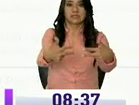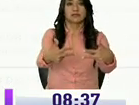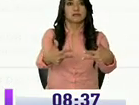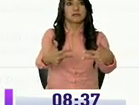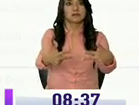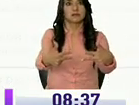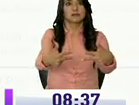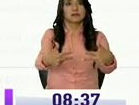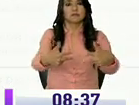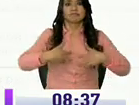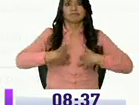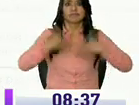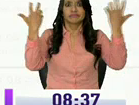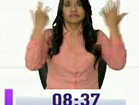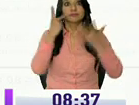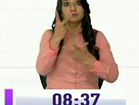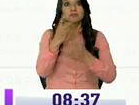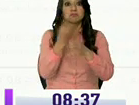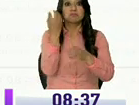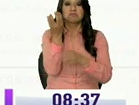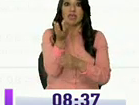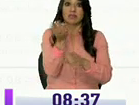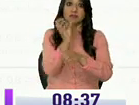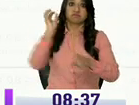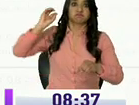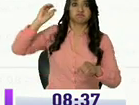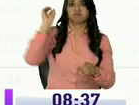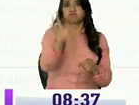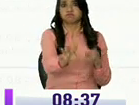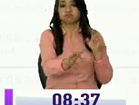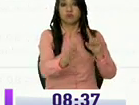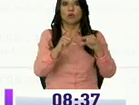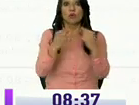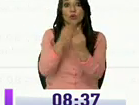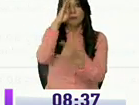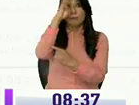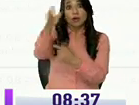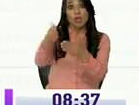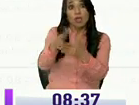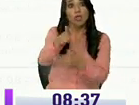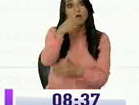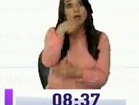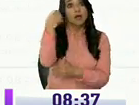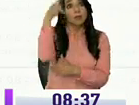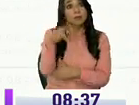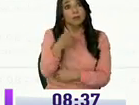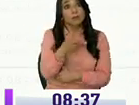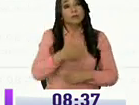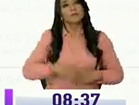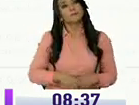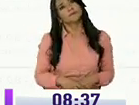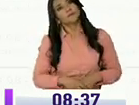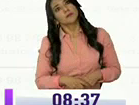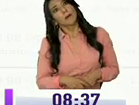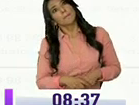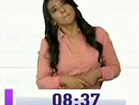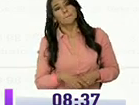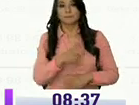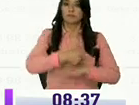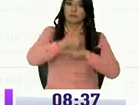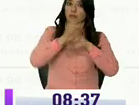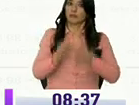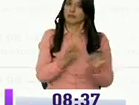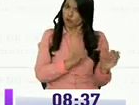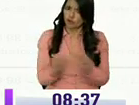comienzan a violentar. Miren, les comienzan a tirar piedras a este grupo de policías. Increíble, esto es en Carapungo. Autoridades, hay que poner orden,